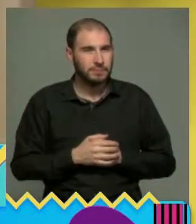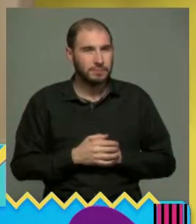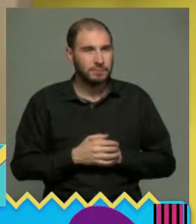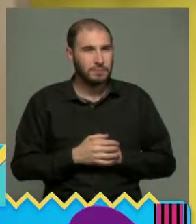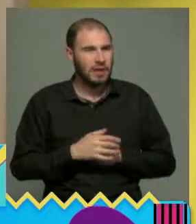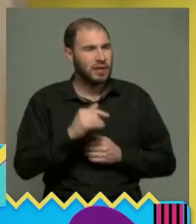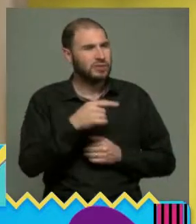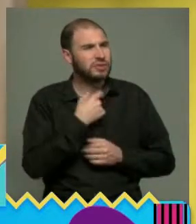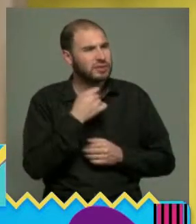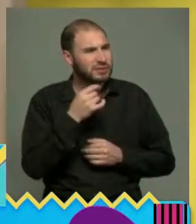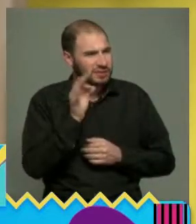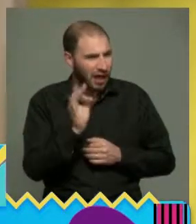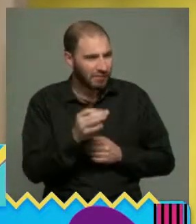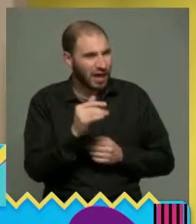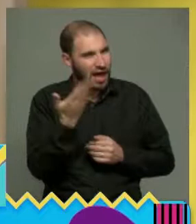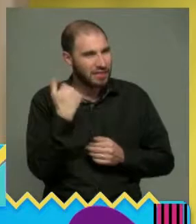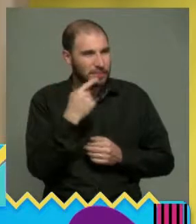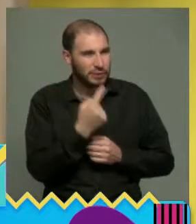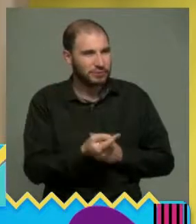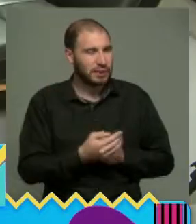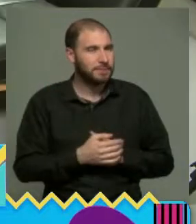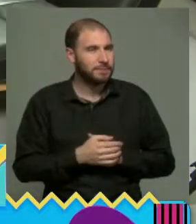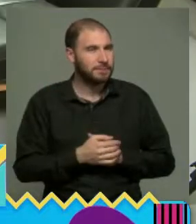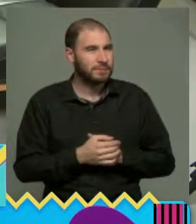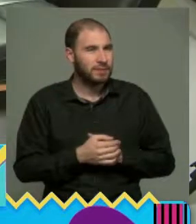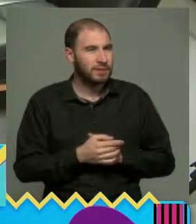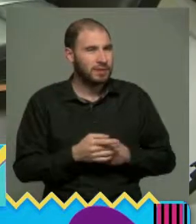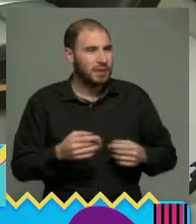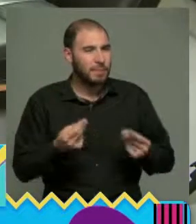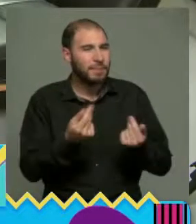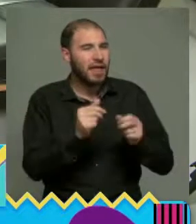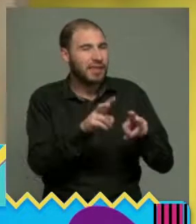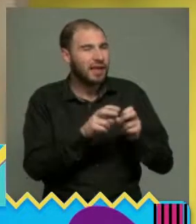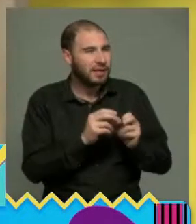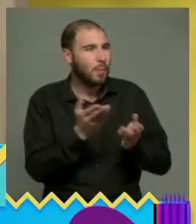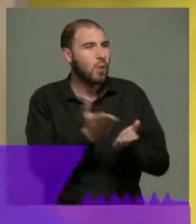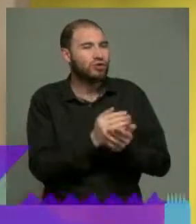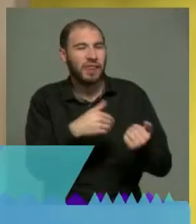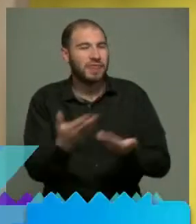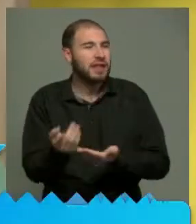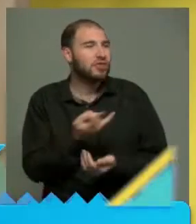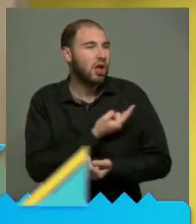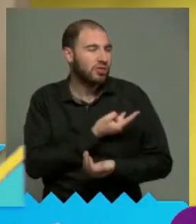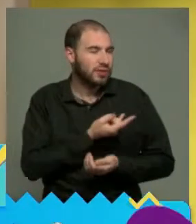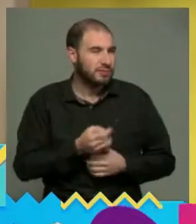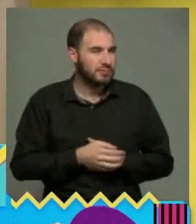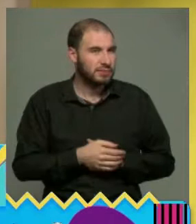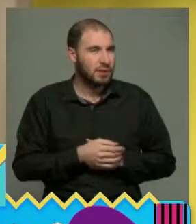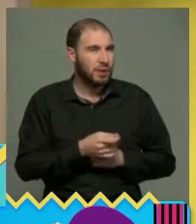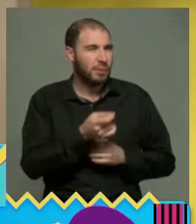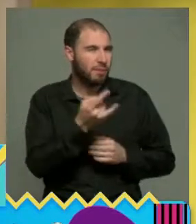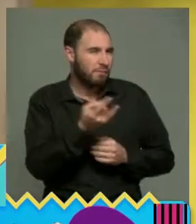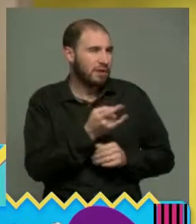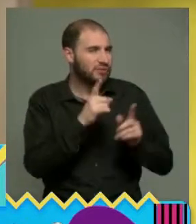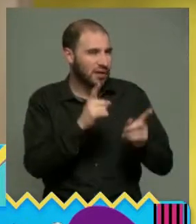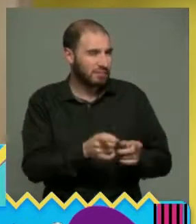Me gustaría saber, recién preguntaba, hacia dónde va el dinero de las multas, las infracciones. Un mito también